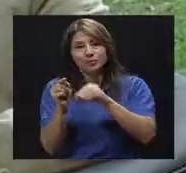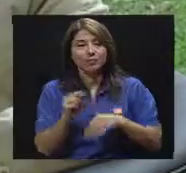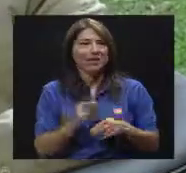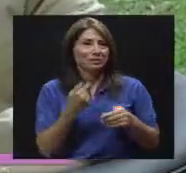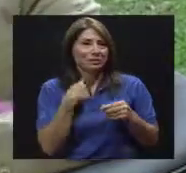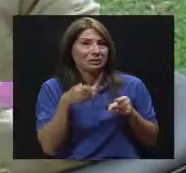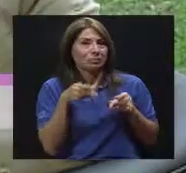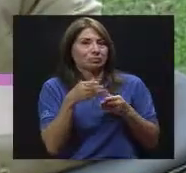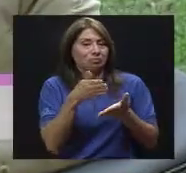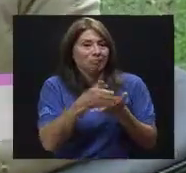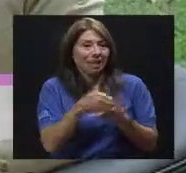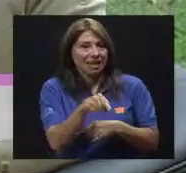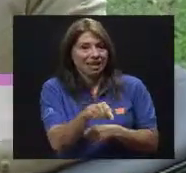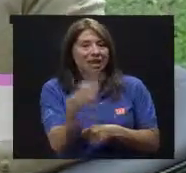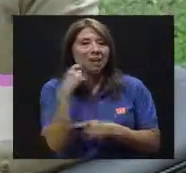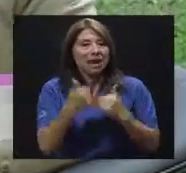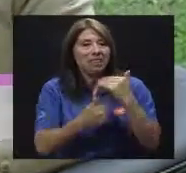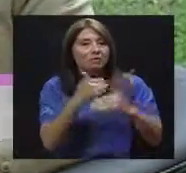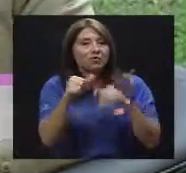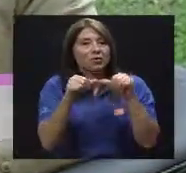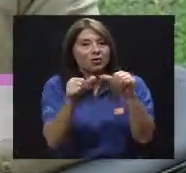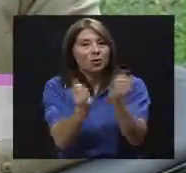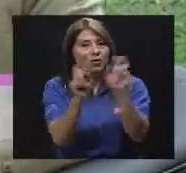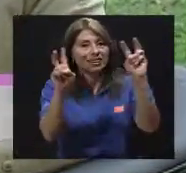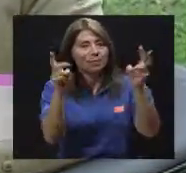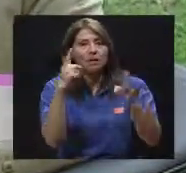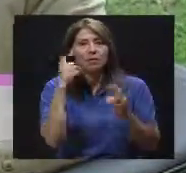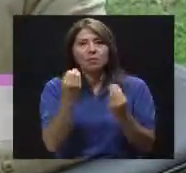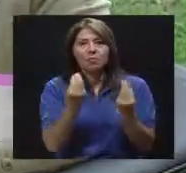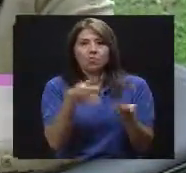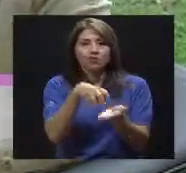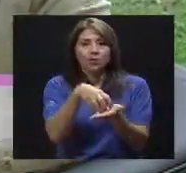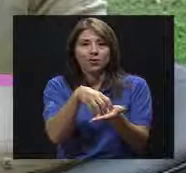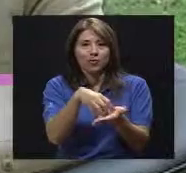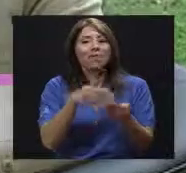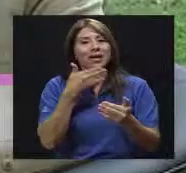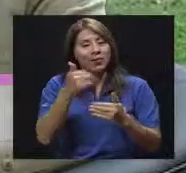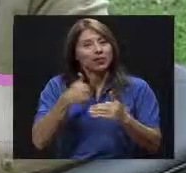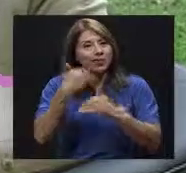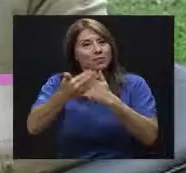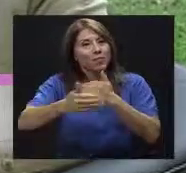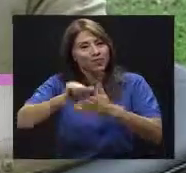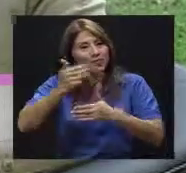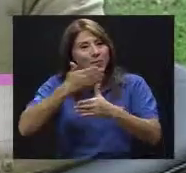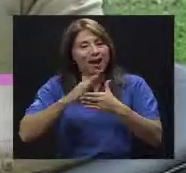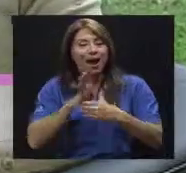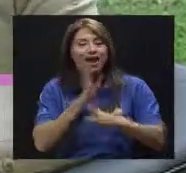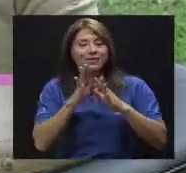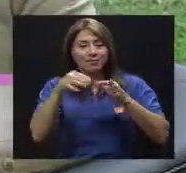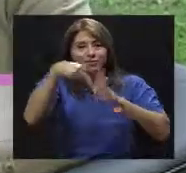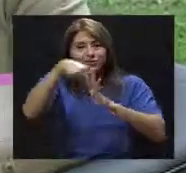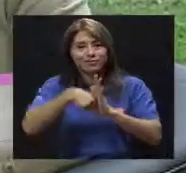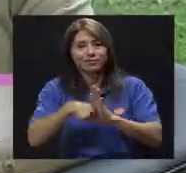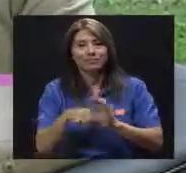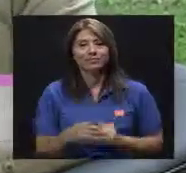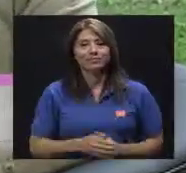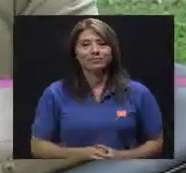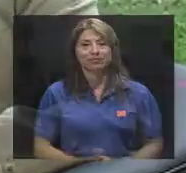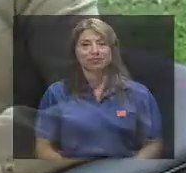más adelante, porque realmente hay mucha duda al respecto y yo creo que mejor en otro segmento lo ampliamos con más claridad. Ya